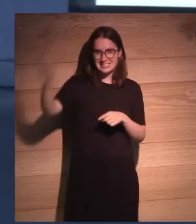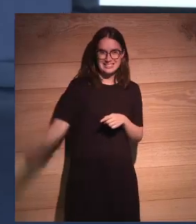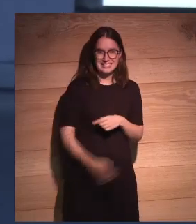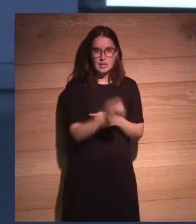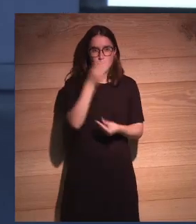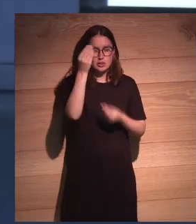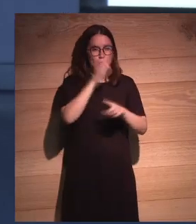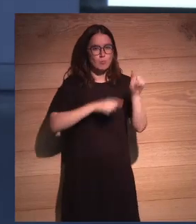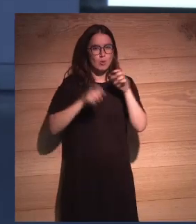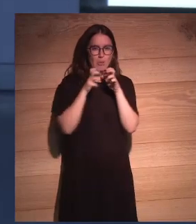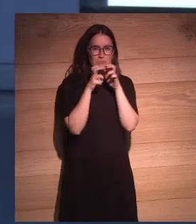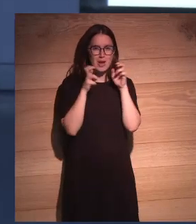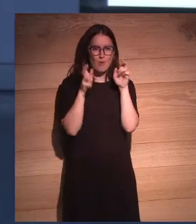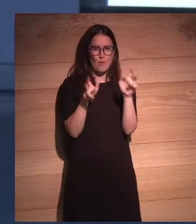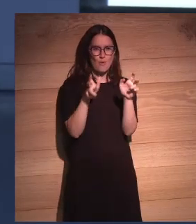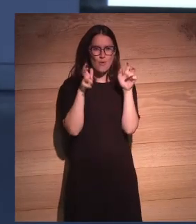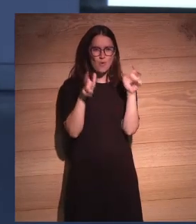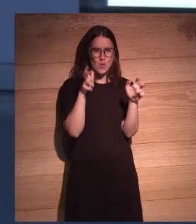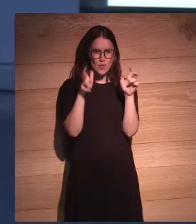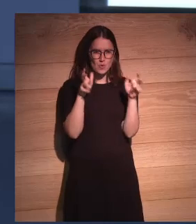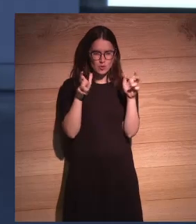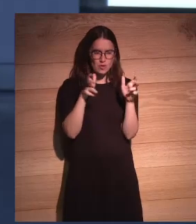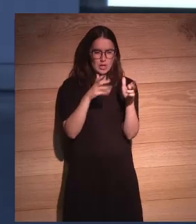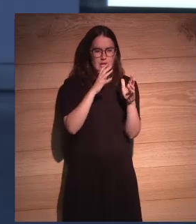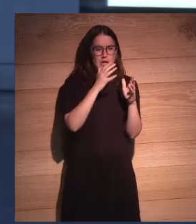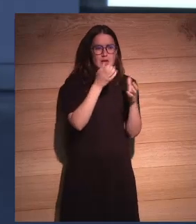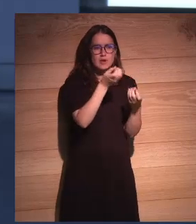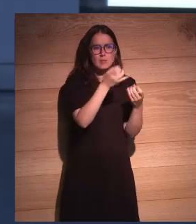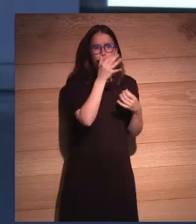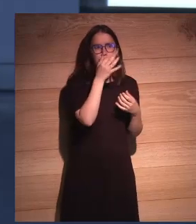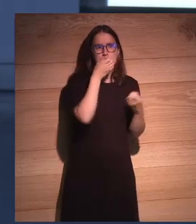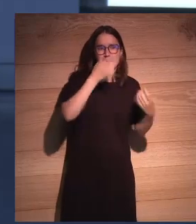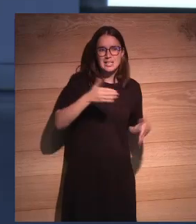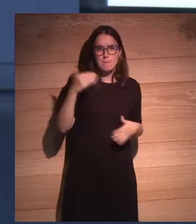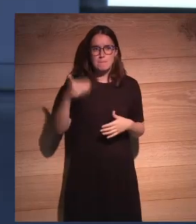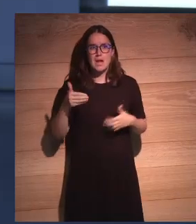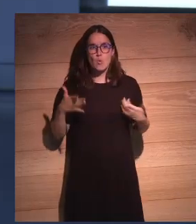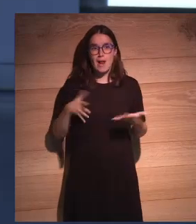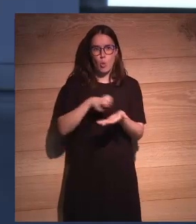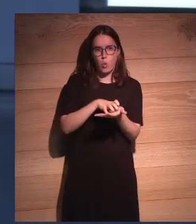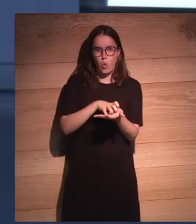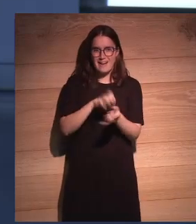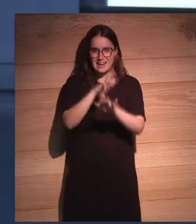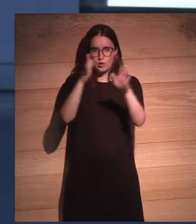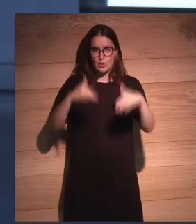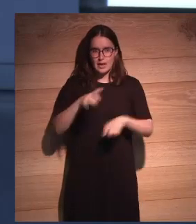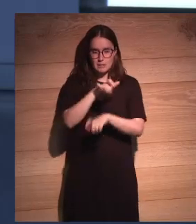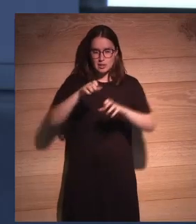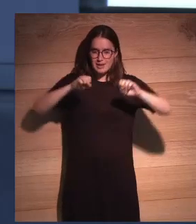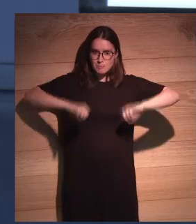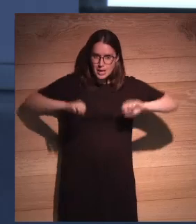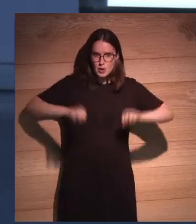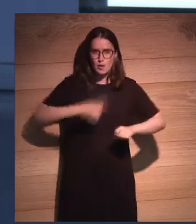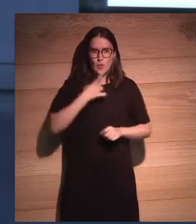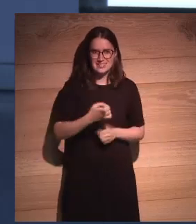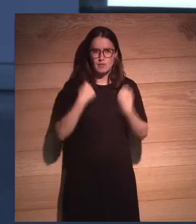creo que es un gran problema que no saben discernir cuál es buena y cuál es no. Nos cuesta muchas veces a nosotros, los adultos o a las personas incluso mayores, pues a un